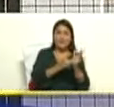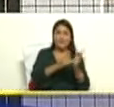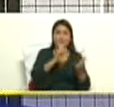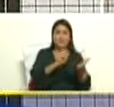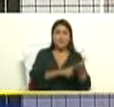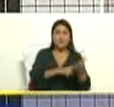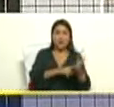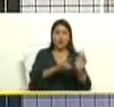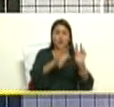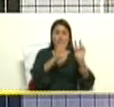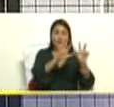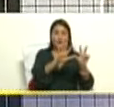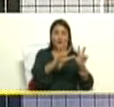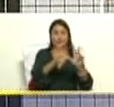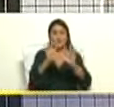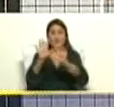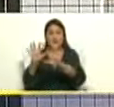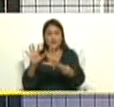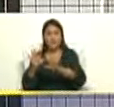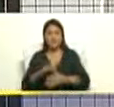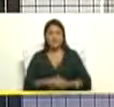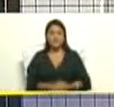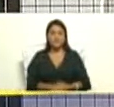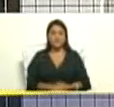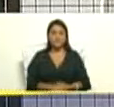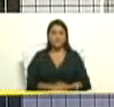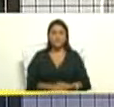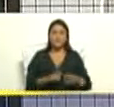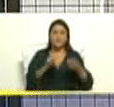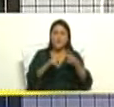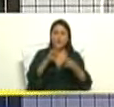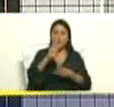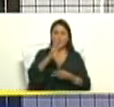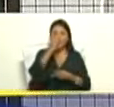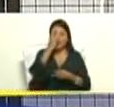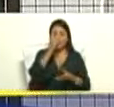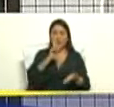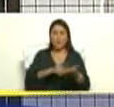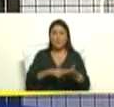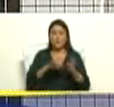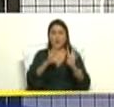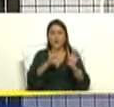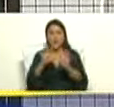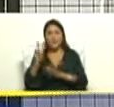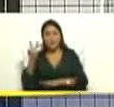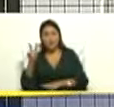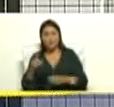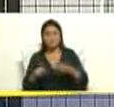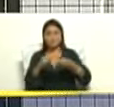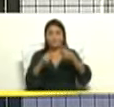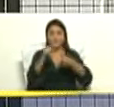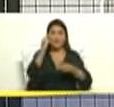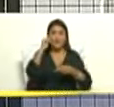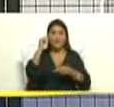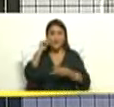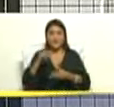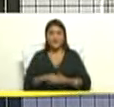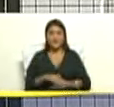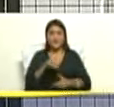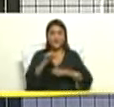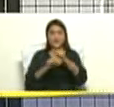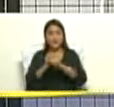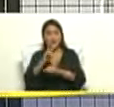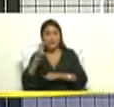del camino 4 de Febrero 1992 Siglo